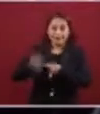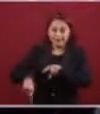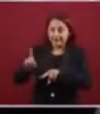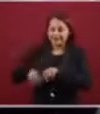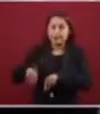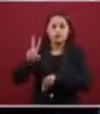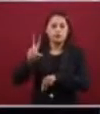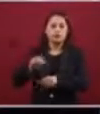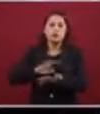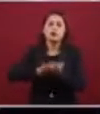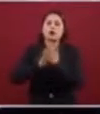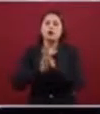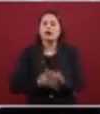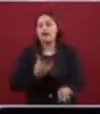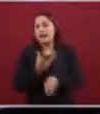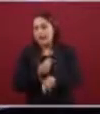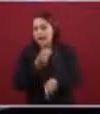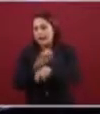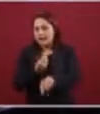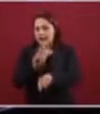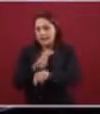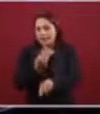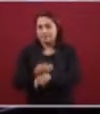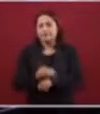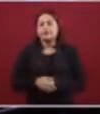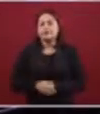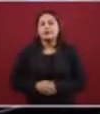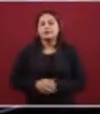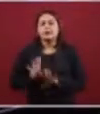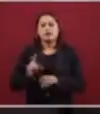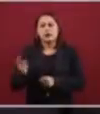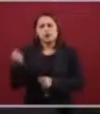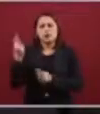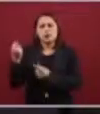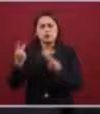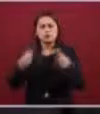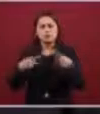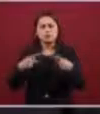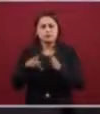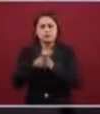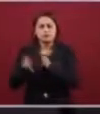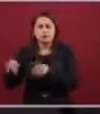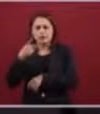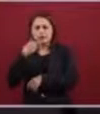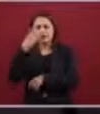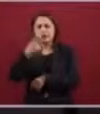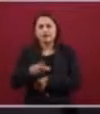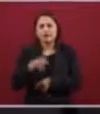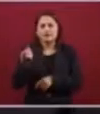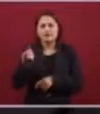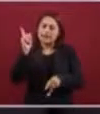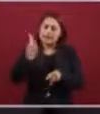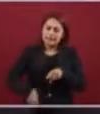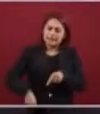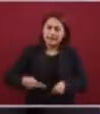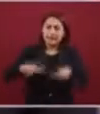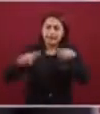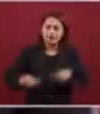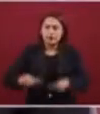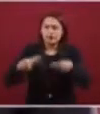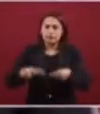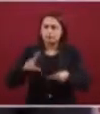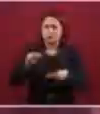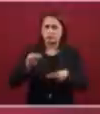están convirtiendo en otras secciones. Alguien publicó incluso en los periódicos que se había suspendido la sección de negocios cuando en realidad ahora se